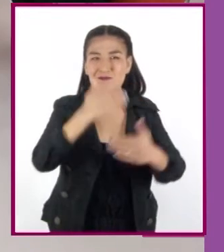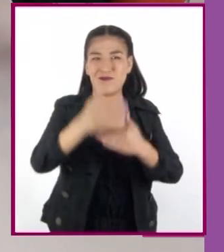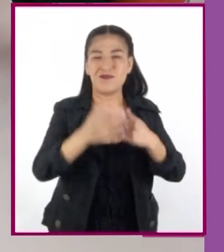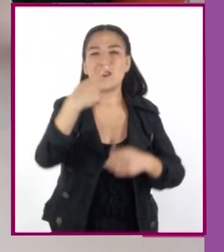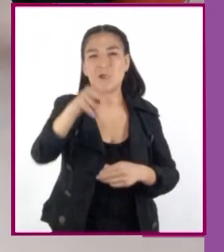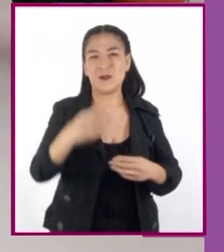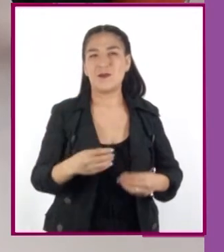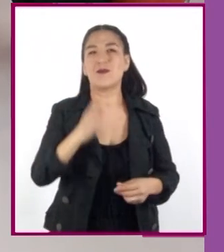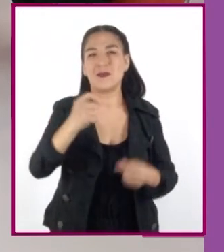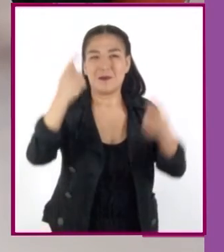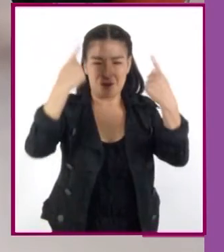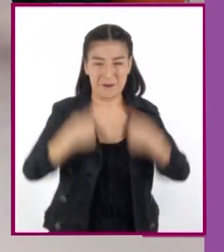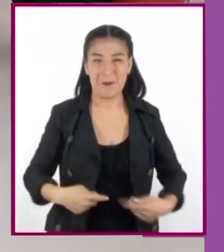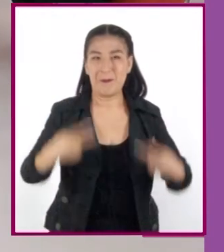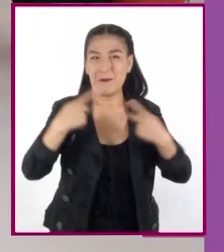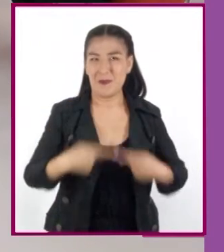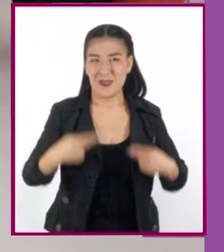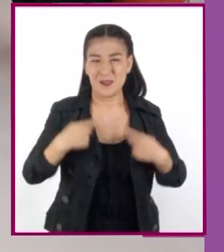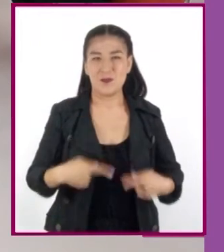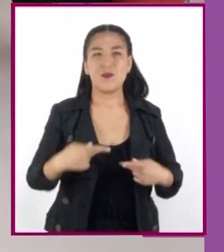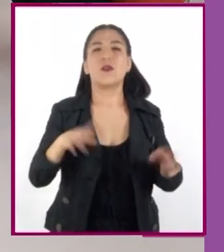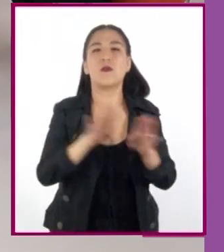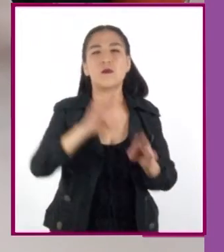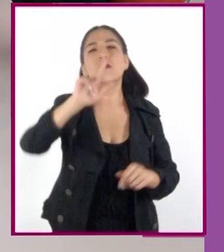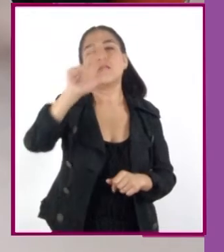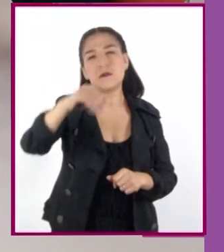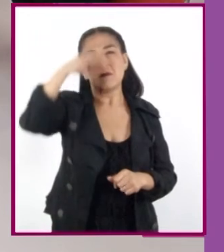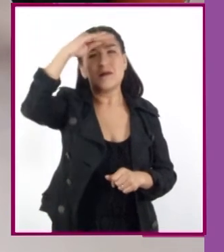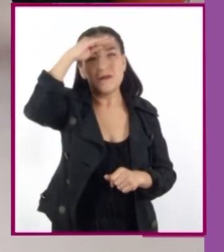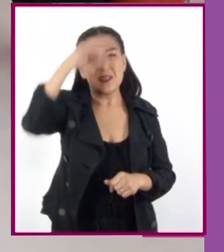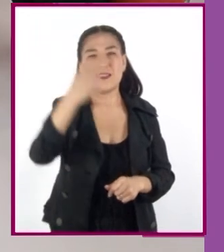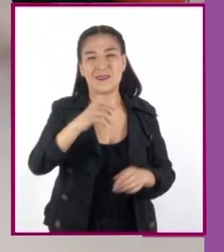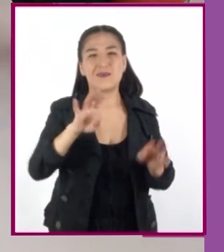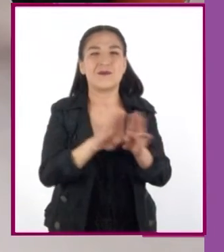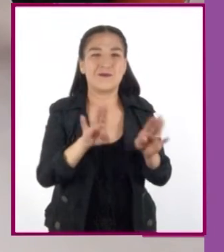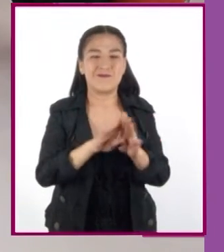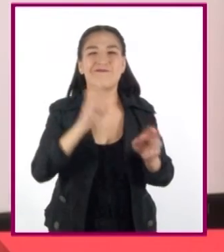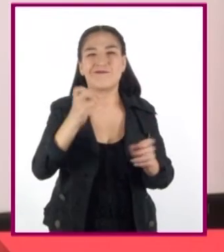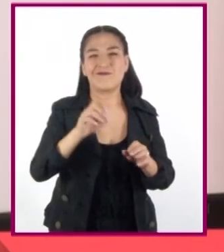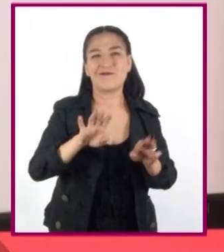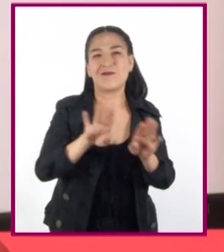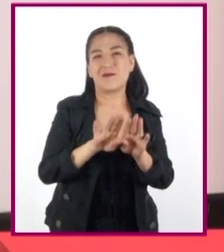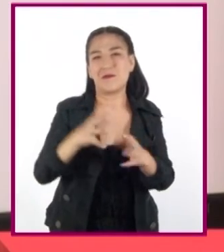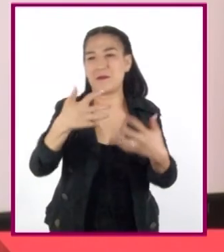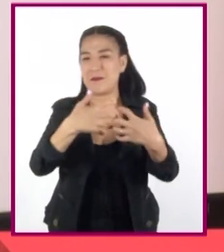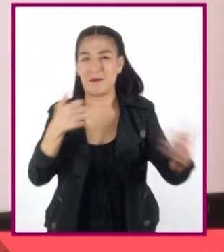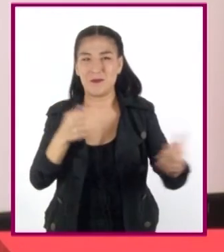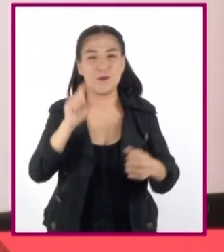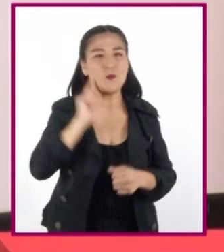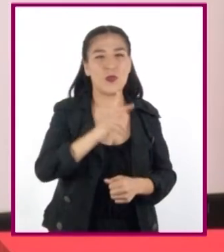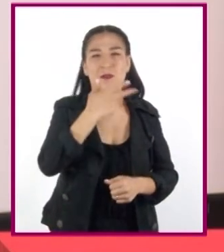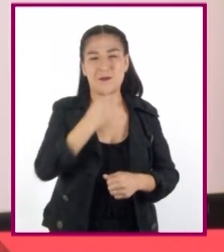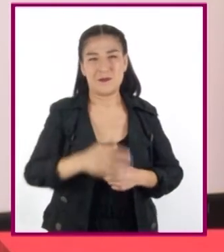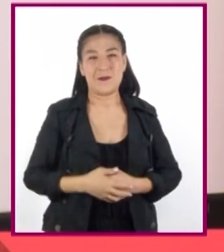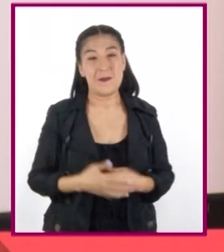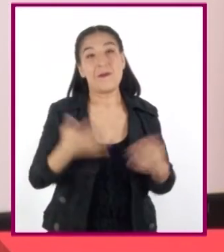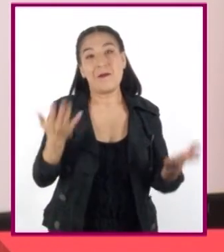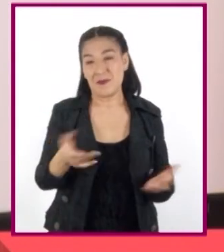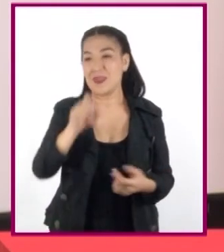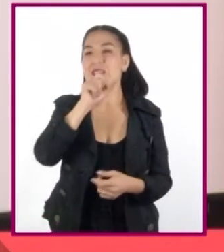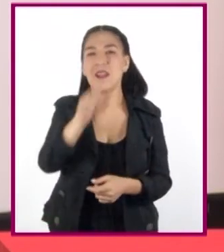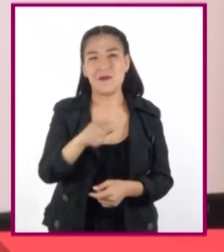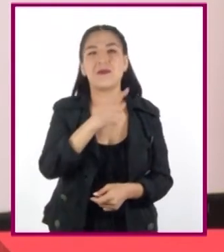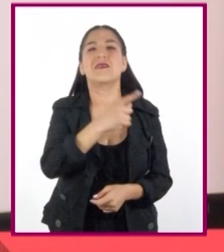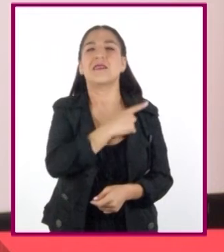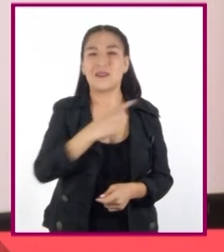y reflexionen sobre las razones por las cuales se presentan estas distinciones. Bueno, Nayeli, y también es